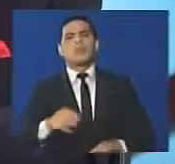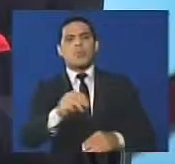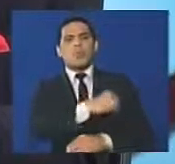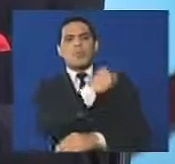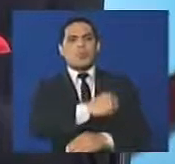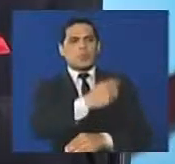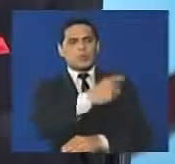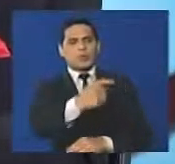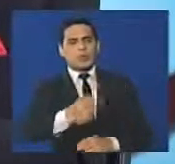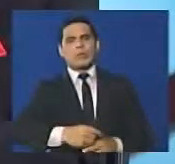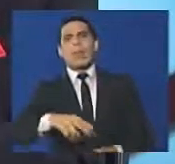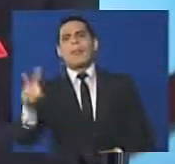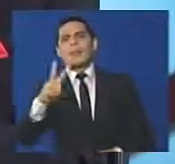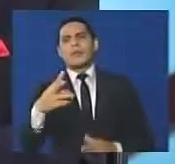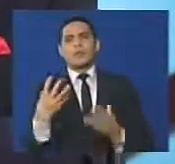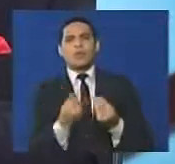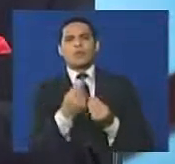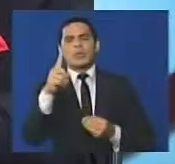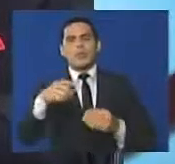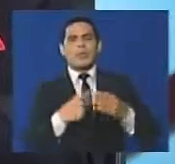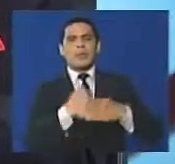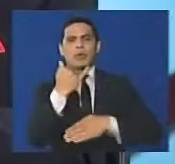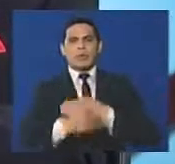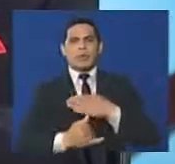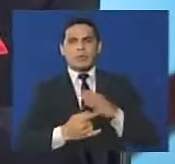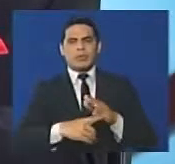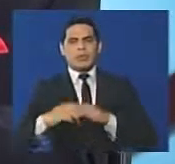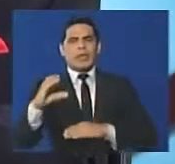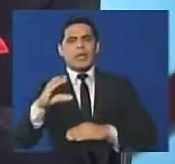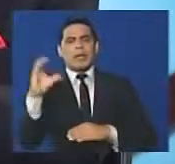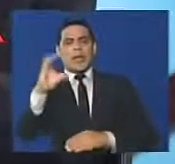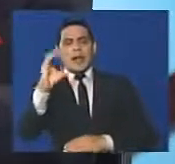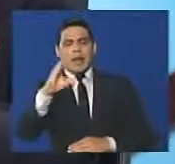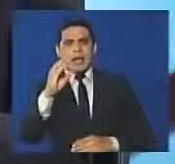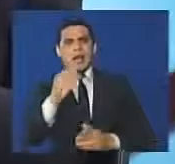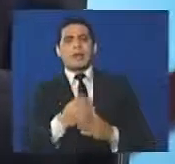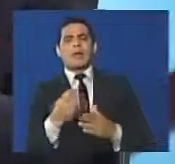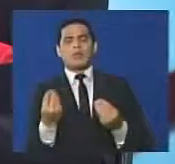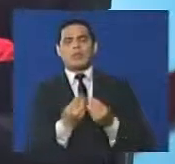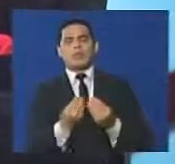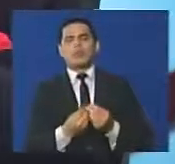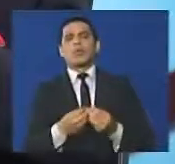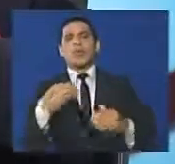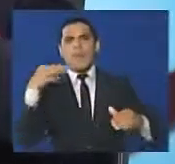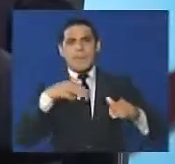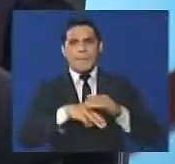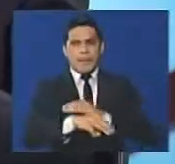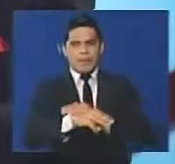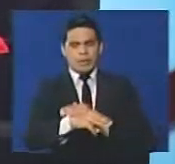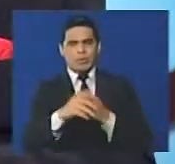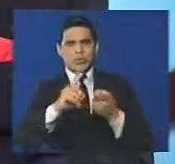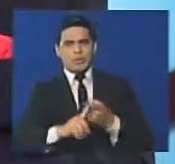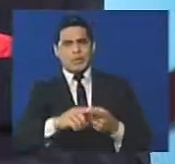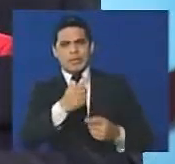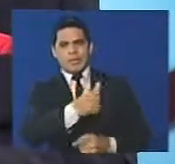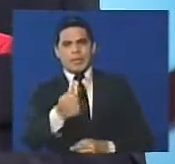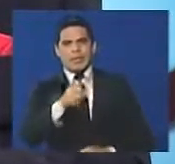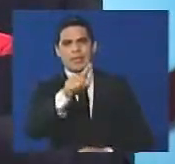proyecto, junto con el Metro de Caracas, que cada 15 días, o cada 20, depende de cómo está la